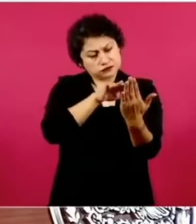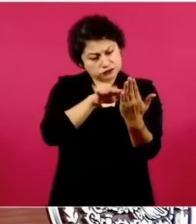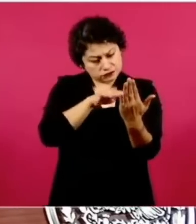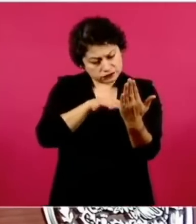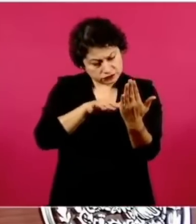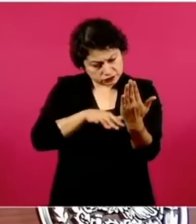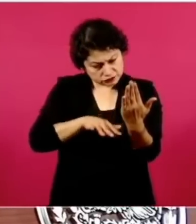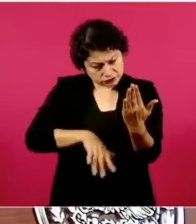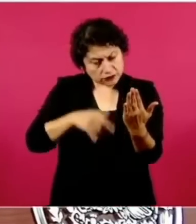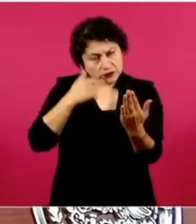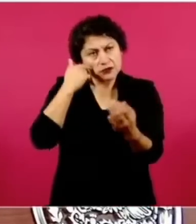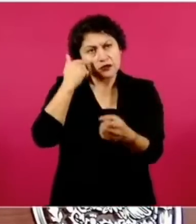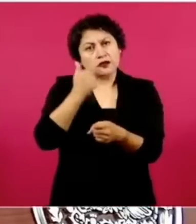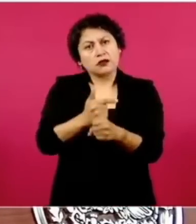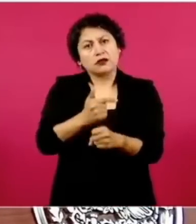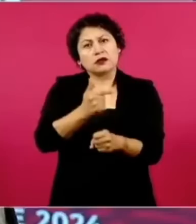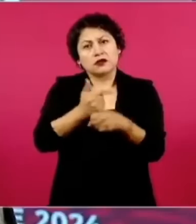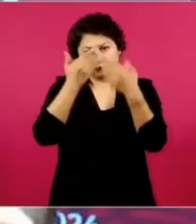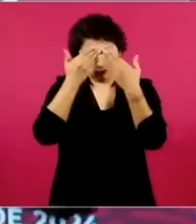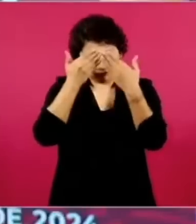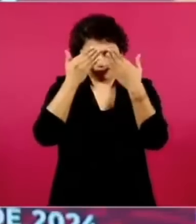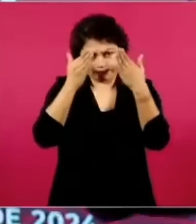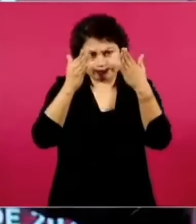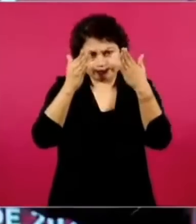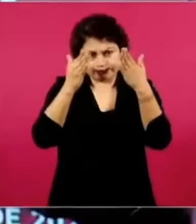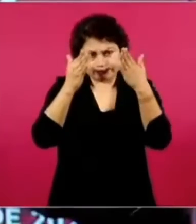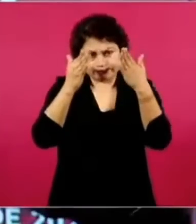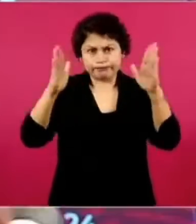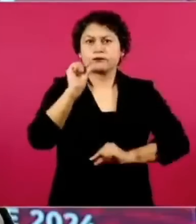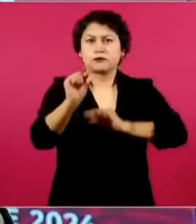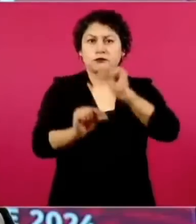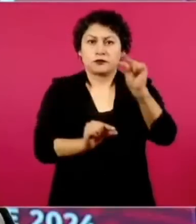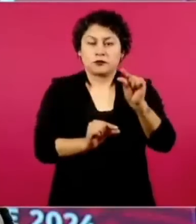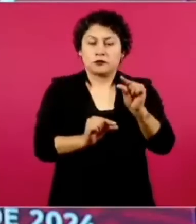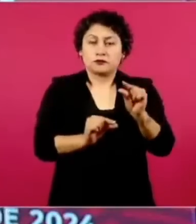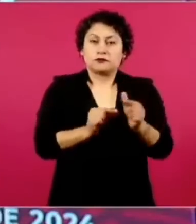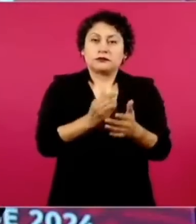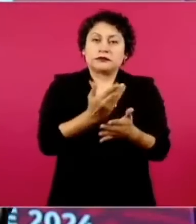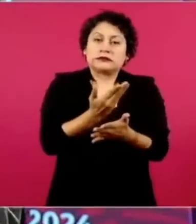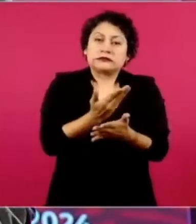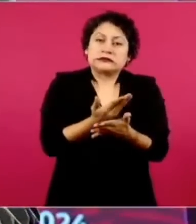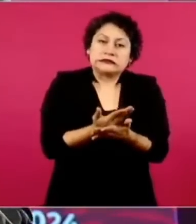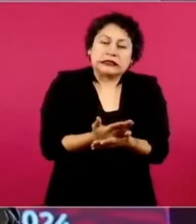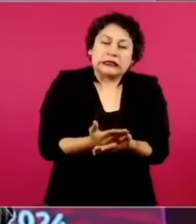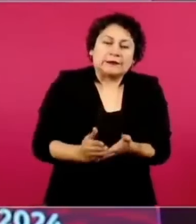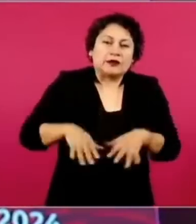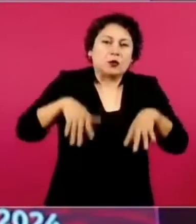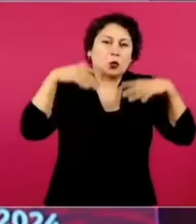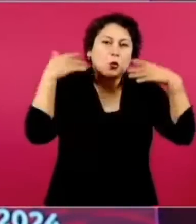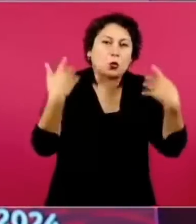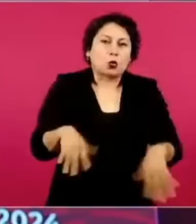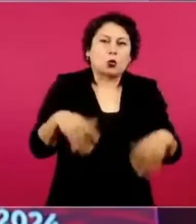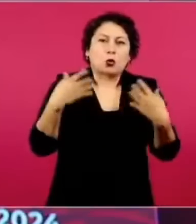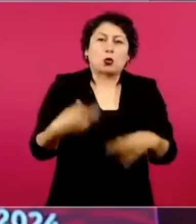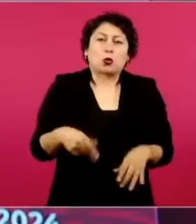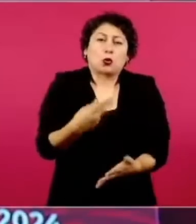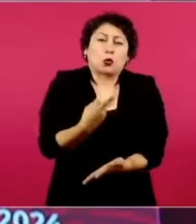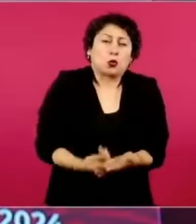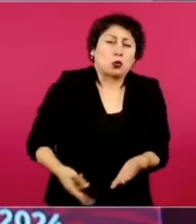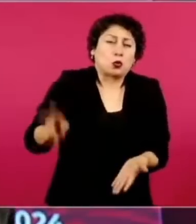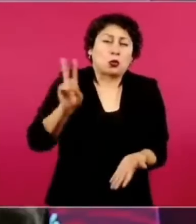las redes sociales, aparece el internet. Eso no lo teníamos cuando nos